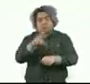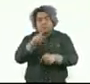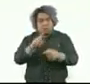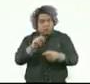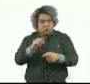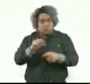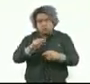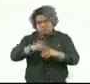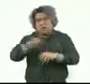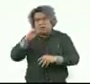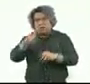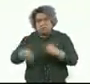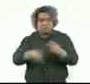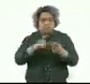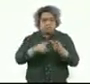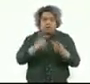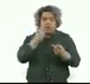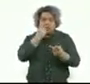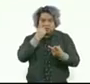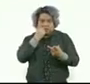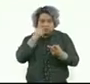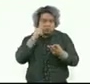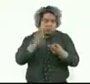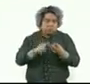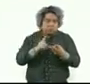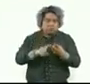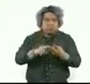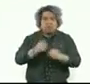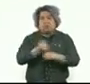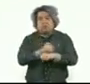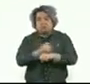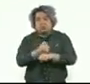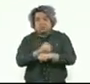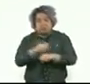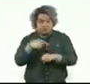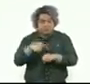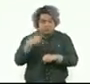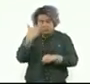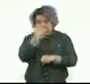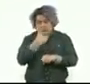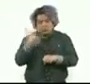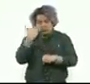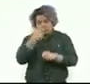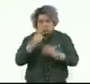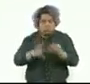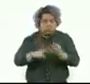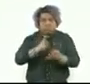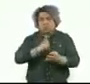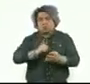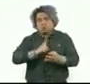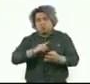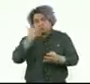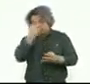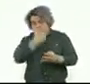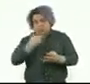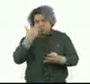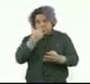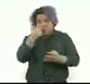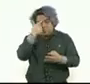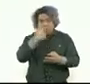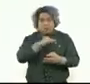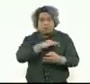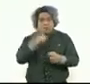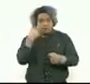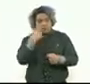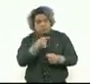de estudios de laboratorio, estudios de sangre, para determinar algún padecimiento que pudieran tener